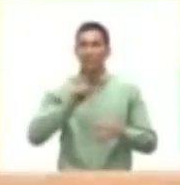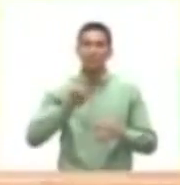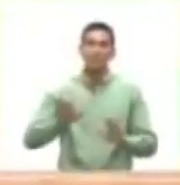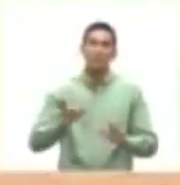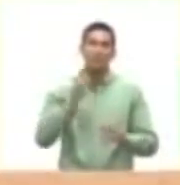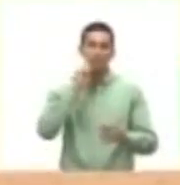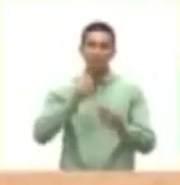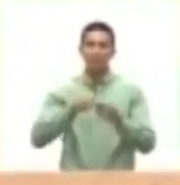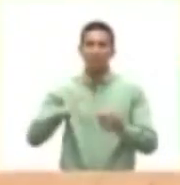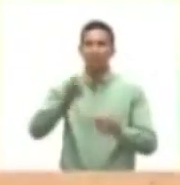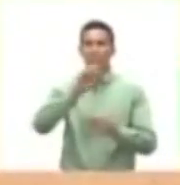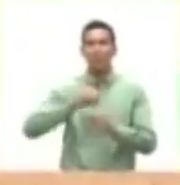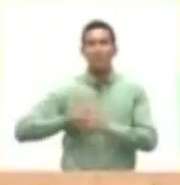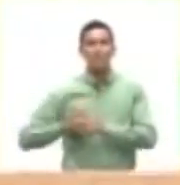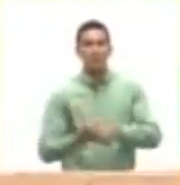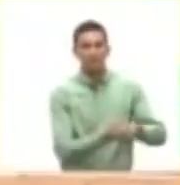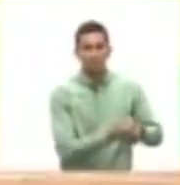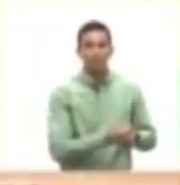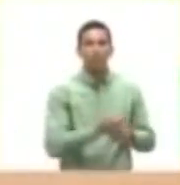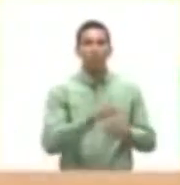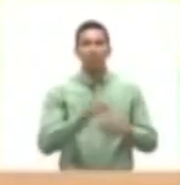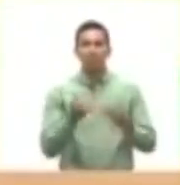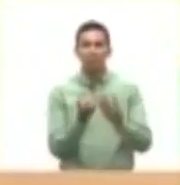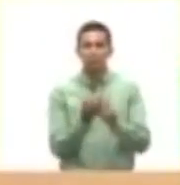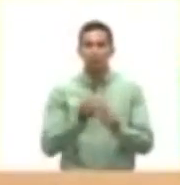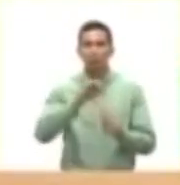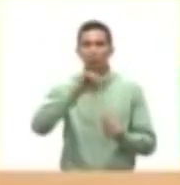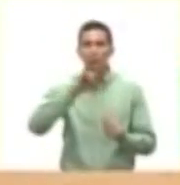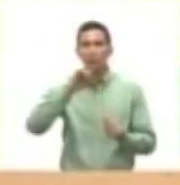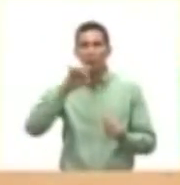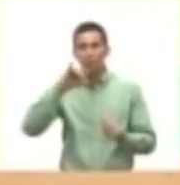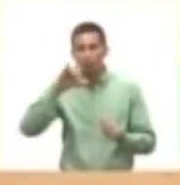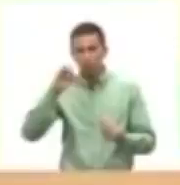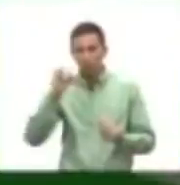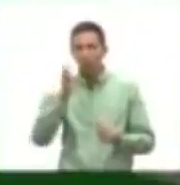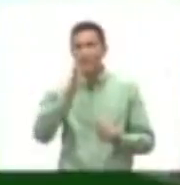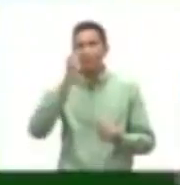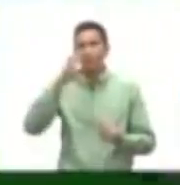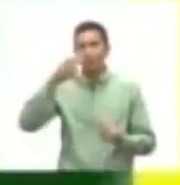se une a los otros colombianos Julio Terán y José Quintana.